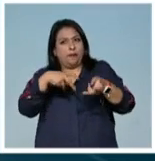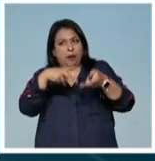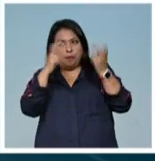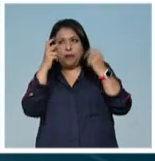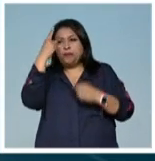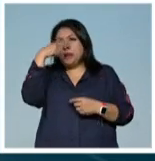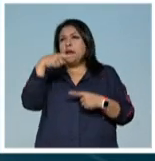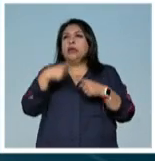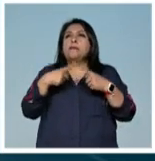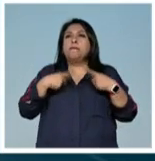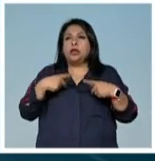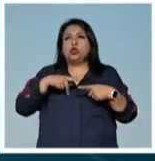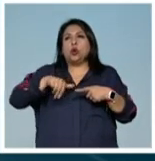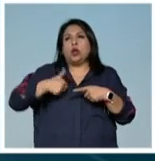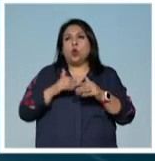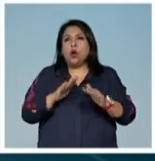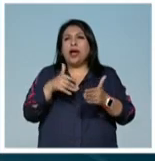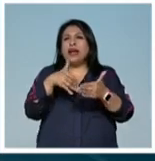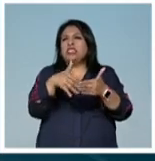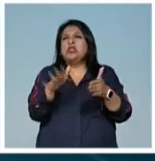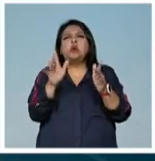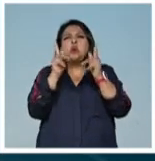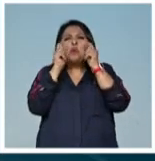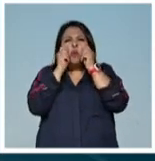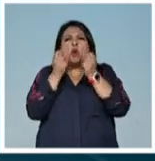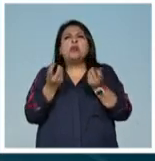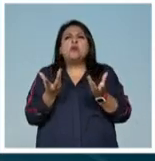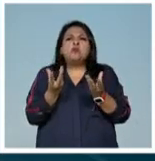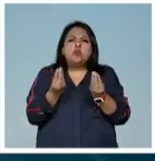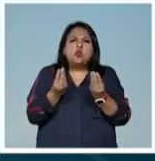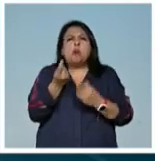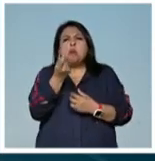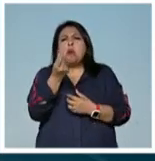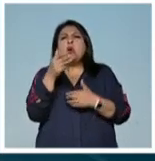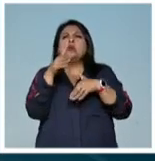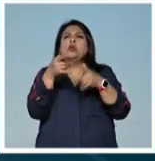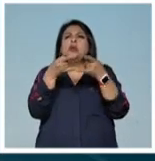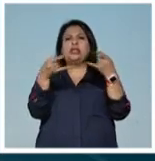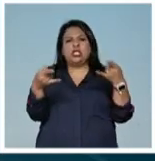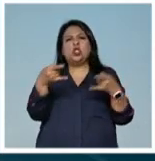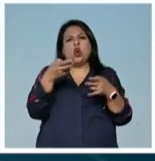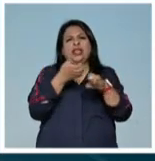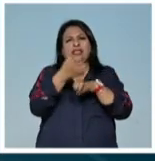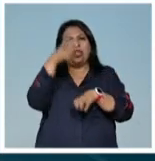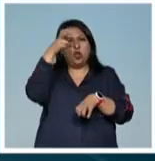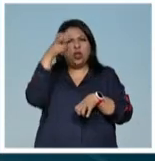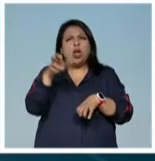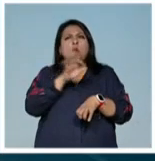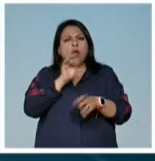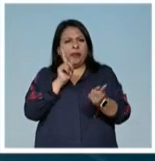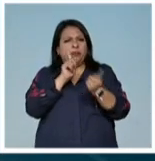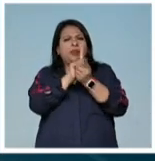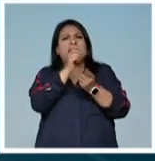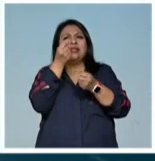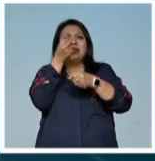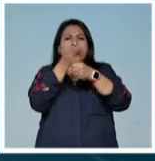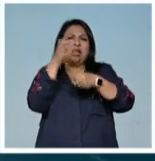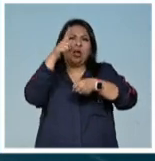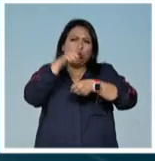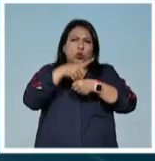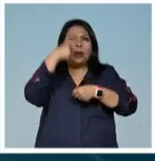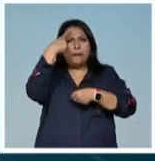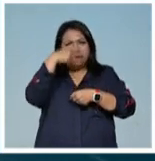Para las personas que resguarden archivos sin importar su tamaño sobre la historia del estado de Hidalgo, se pueden acercar a la Secretaría de